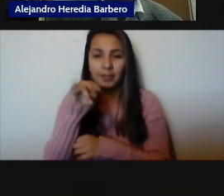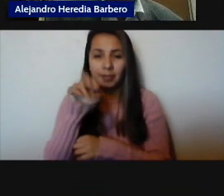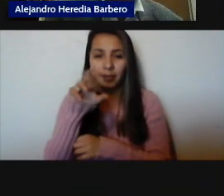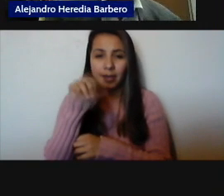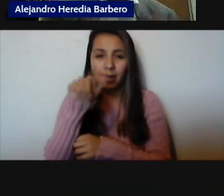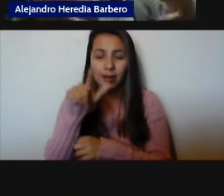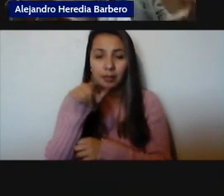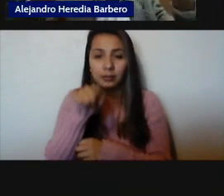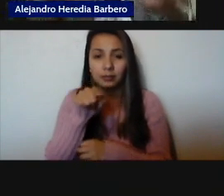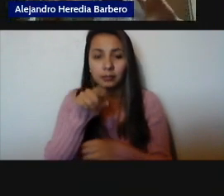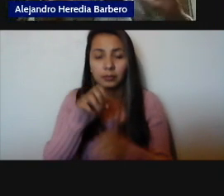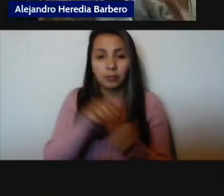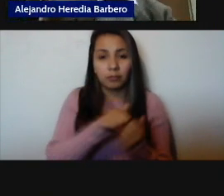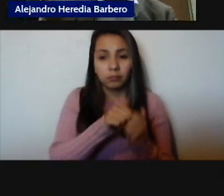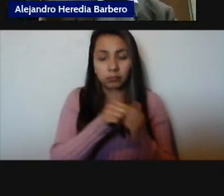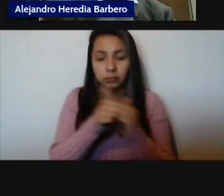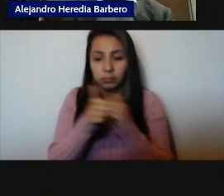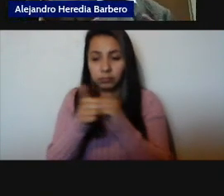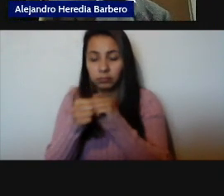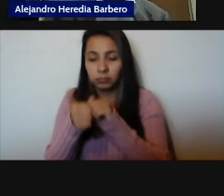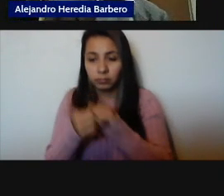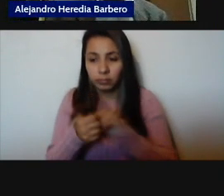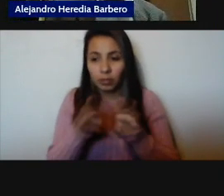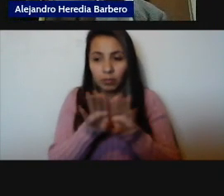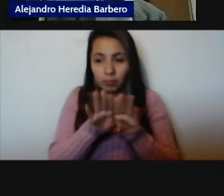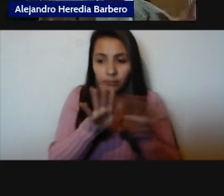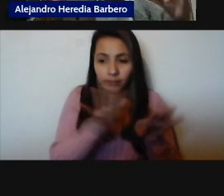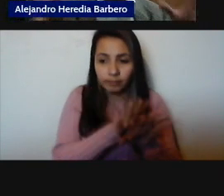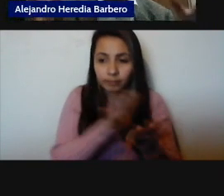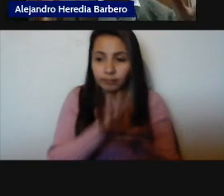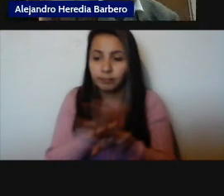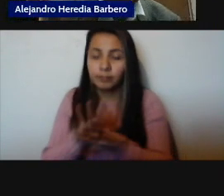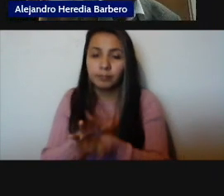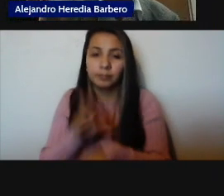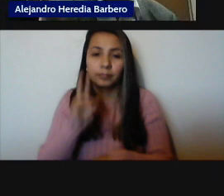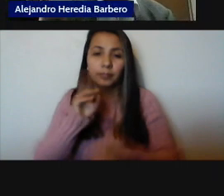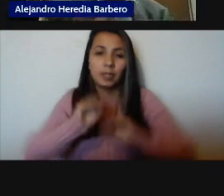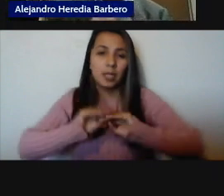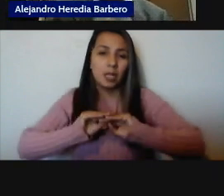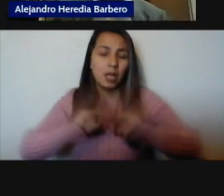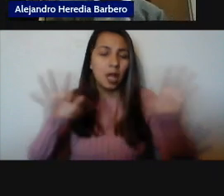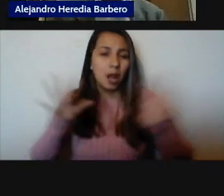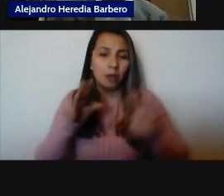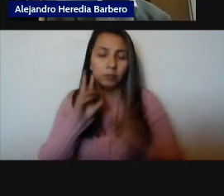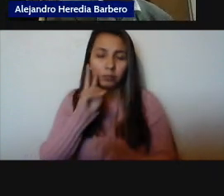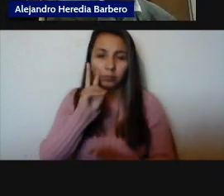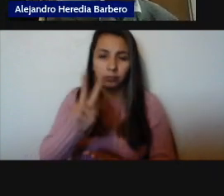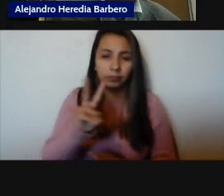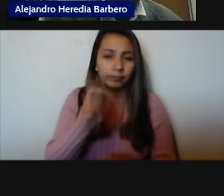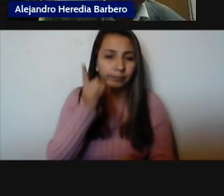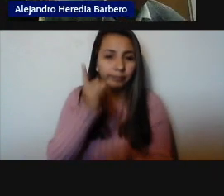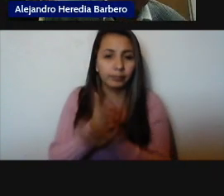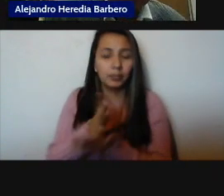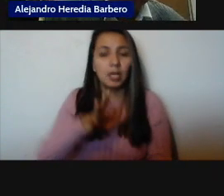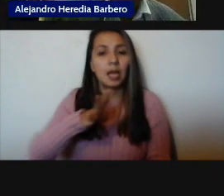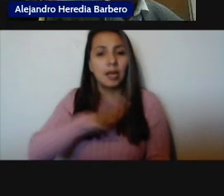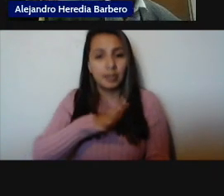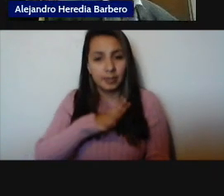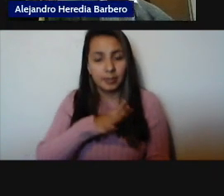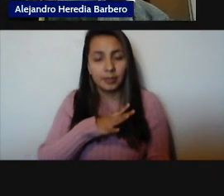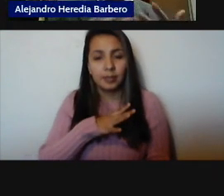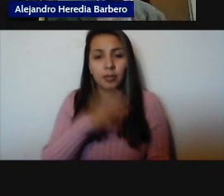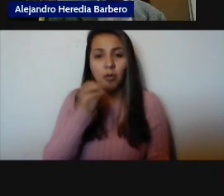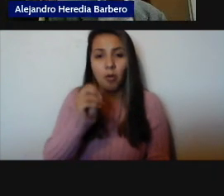rocoso, generar esta transición en los compuestos orgánicos que muy claramente y muy evidentemente